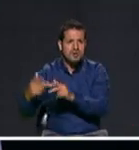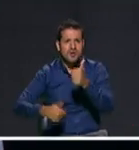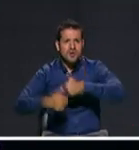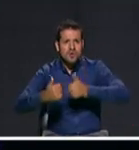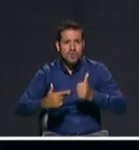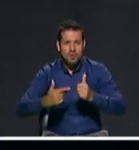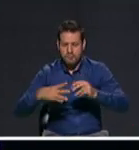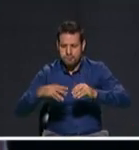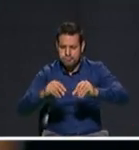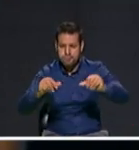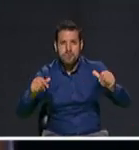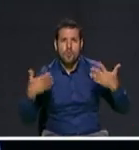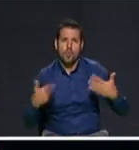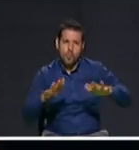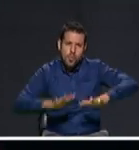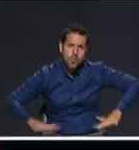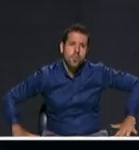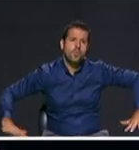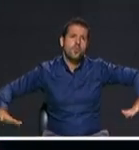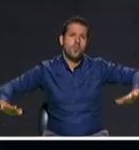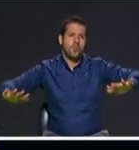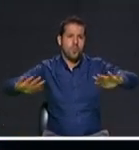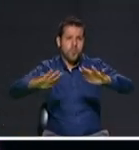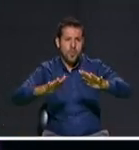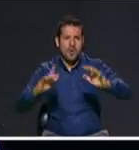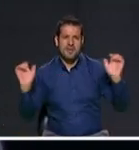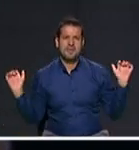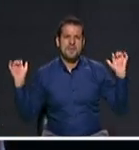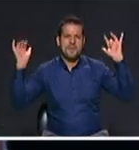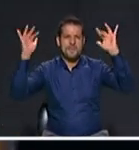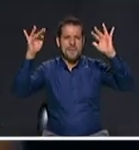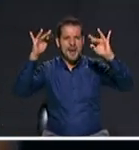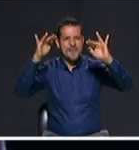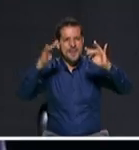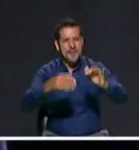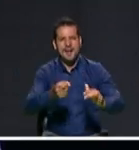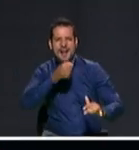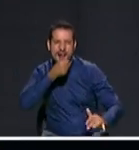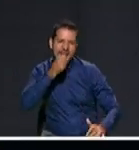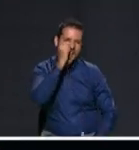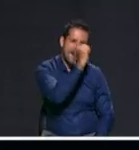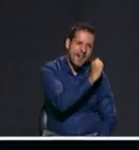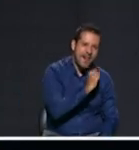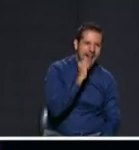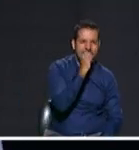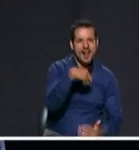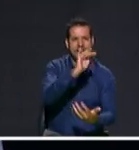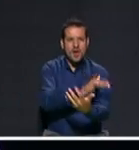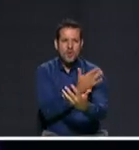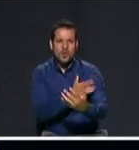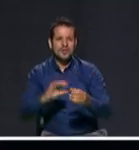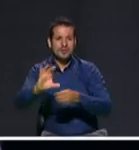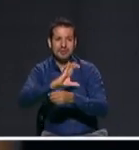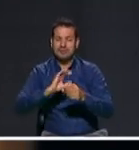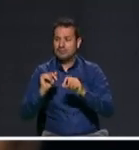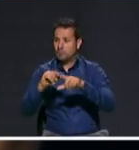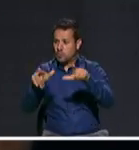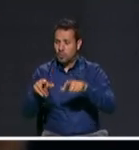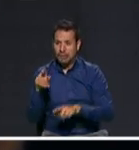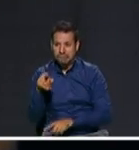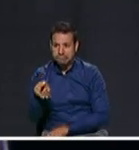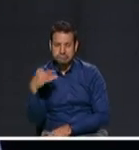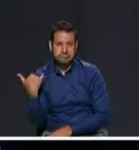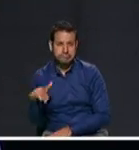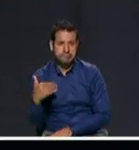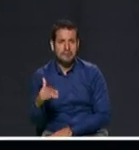arena un gran espacio para hacer eventos y tours y conciertos y grandes eventos en la ciudad es el lugar adecuado porque